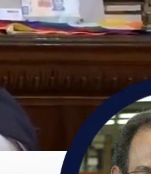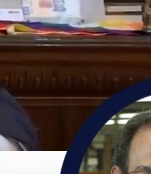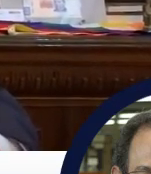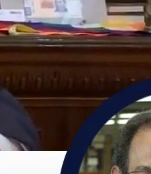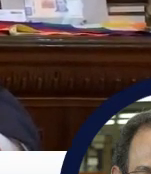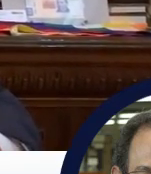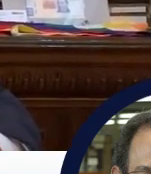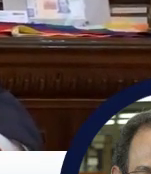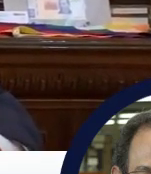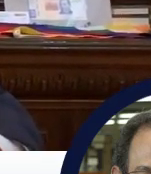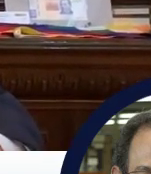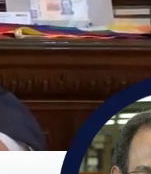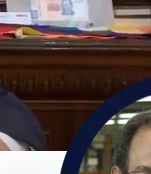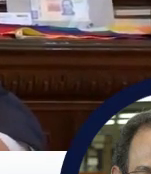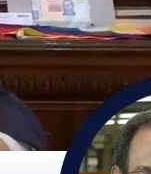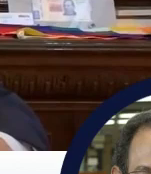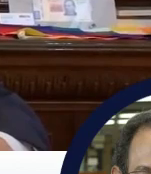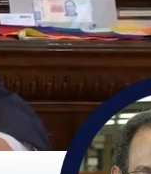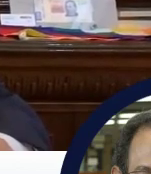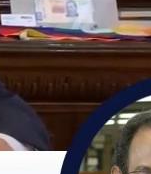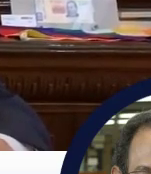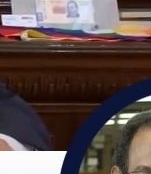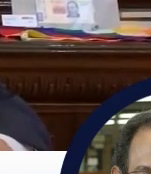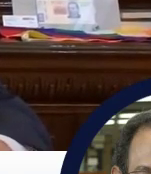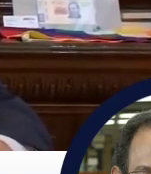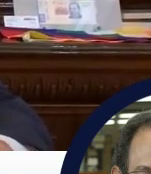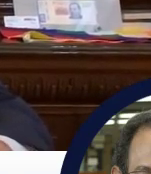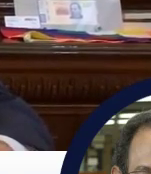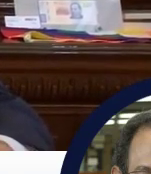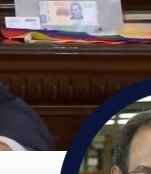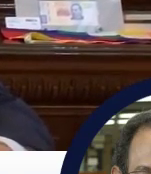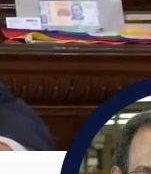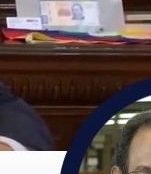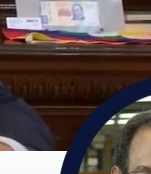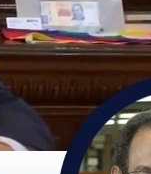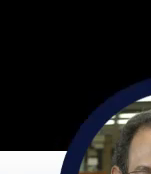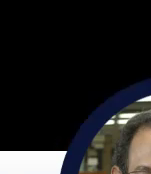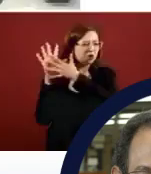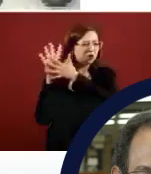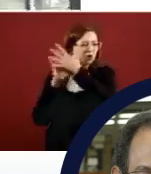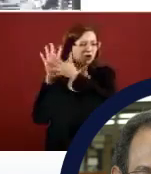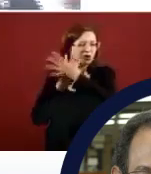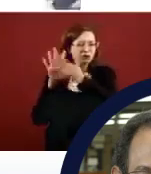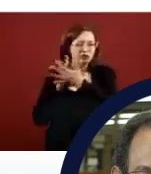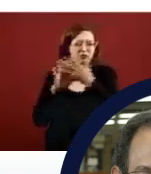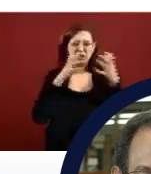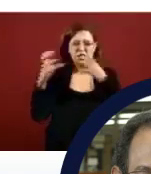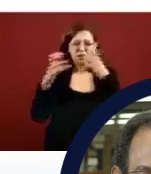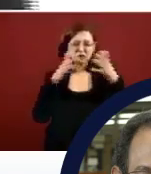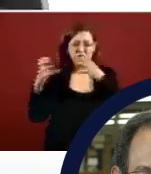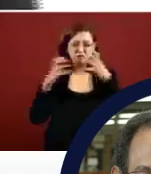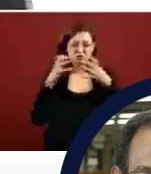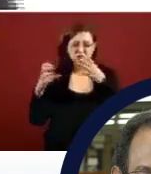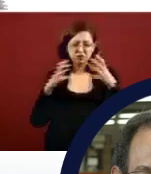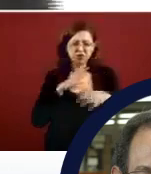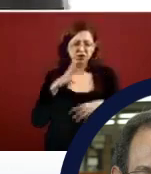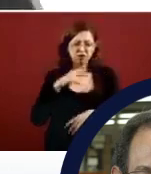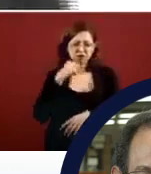Culiacán y con Levarón, el caso Levarón, porque de repente viene